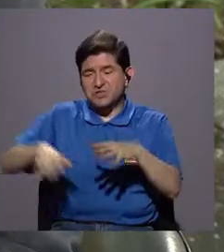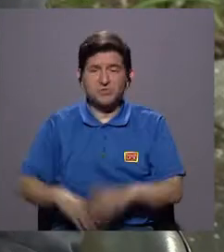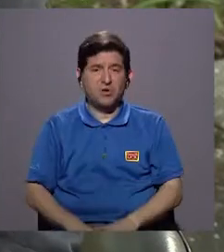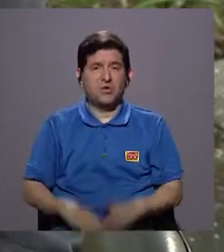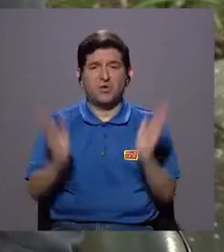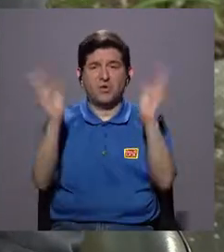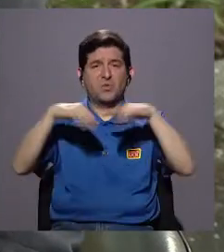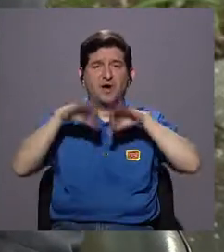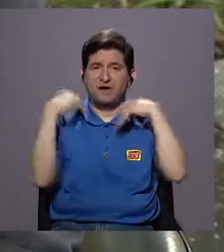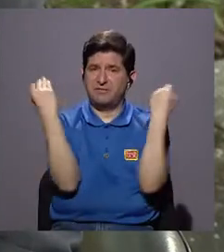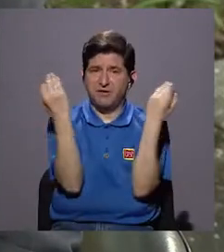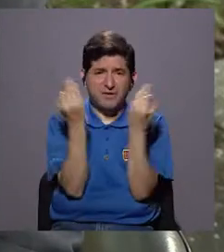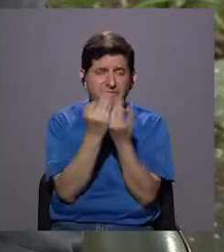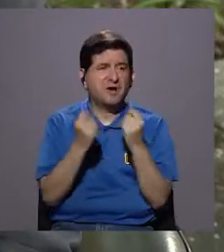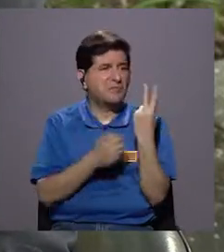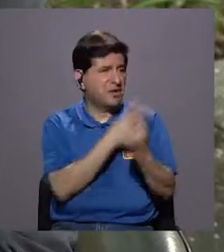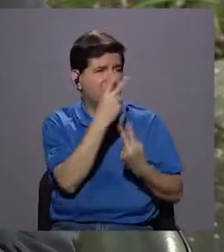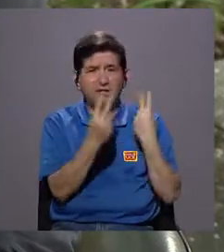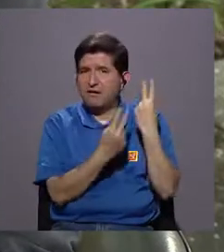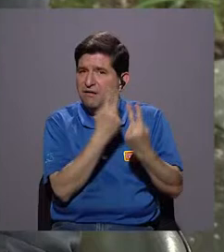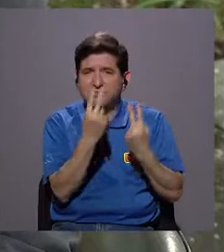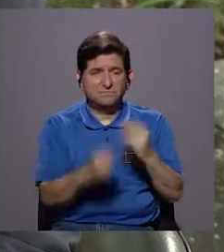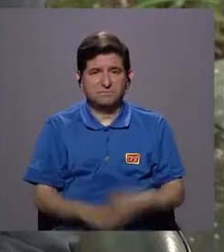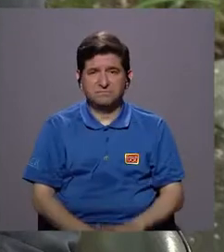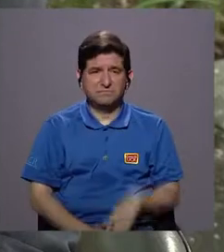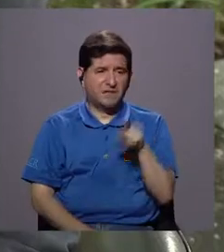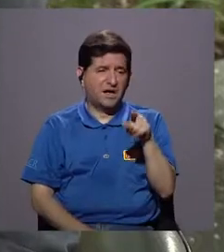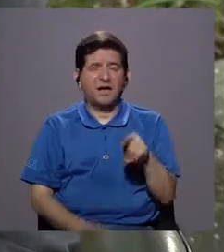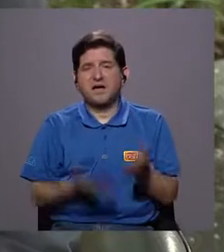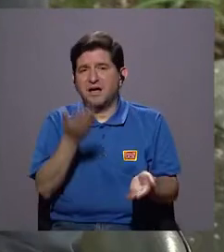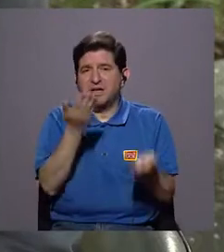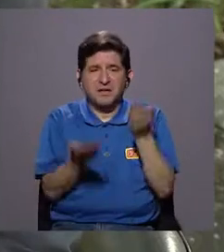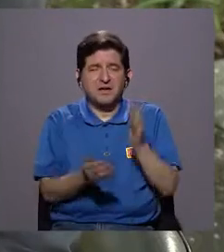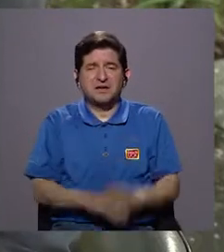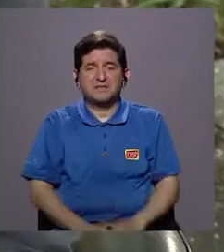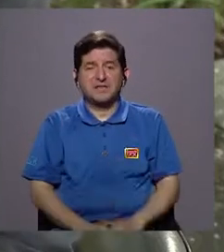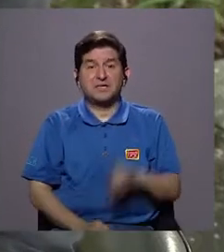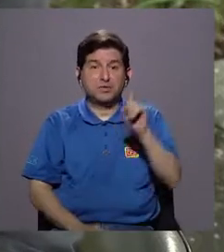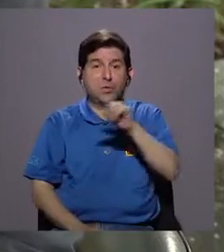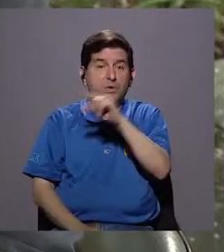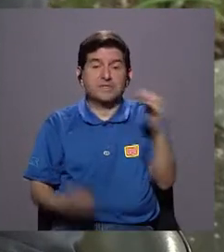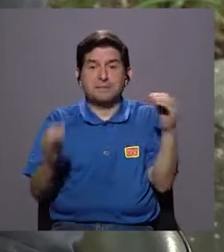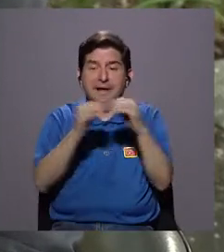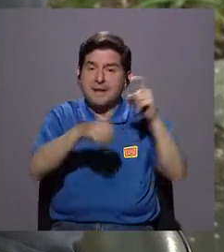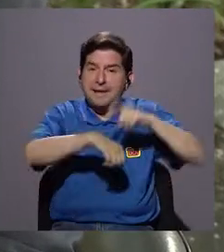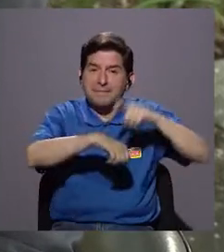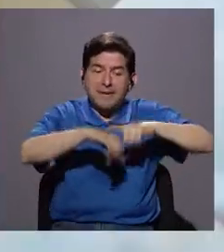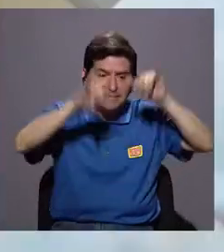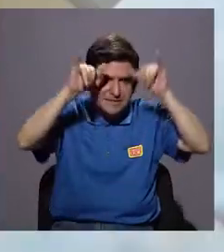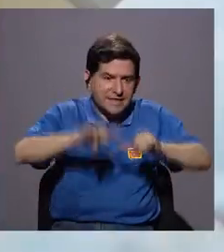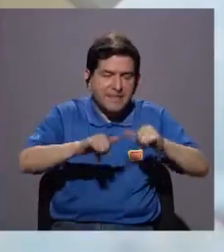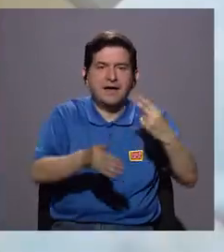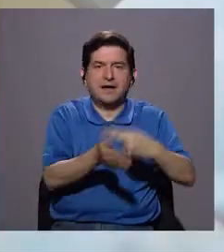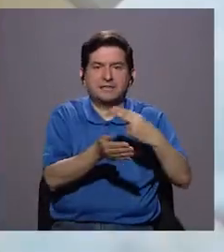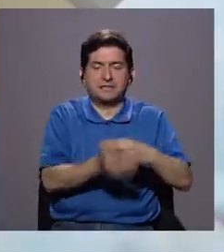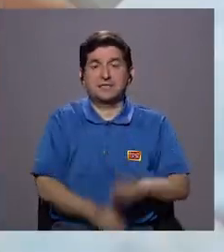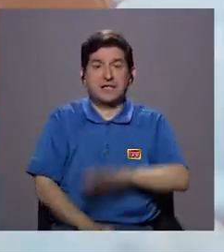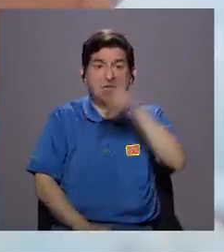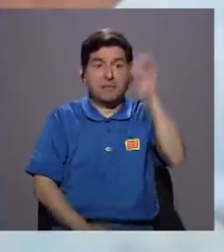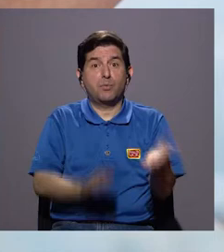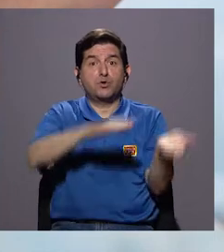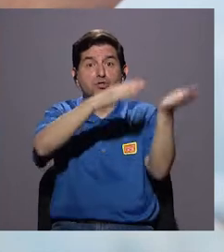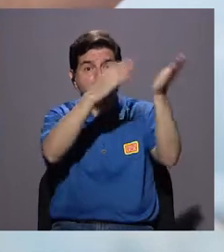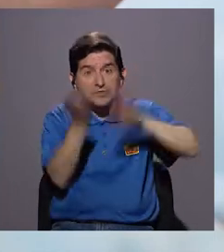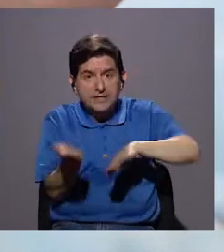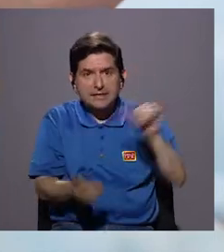habían familiares cercanos que los llegaran a visitar ni nada, se quedaban hasta una semana más de tiempo en el hospital, y la probabilidad de morir